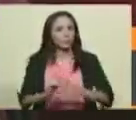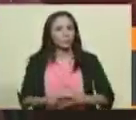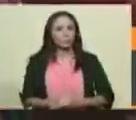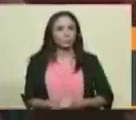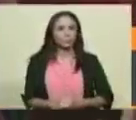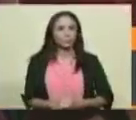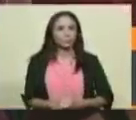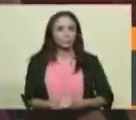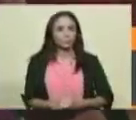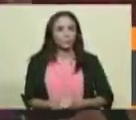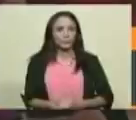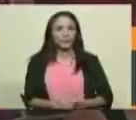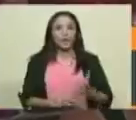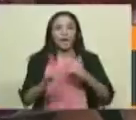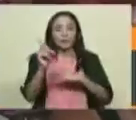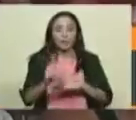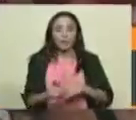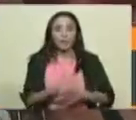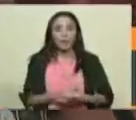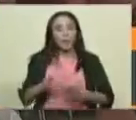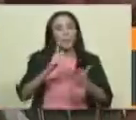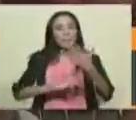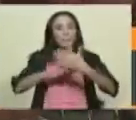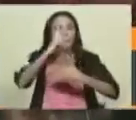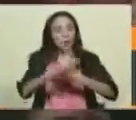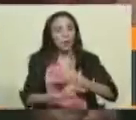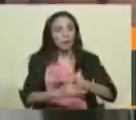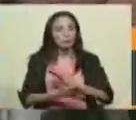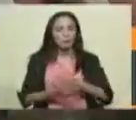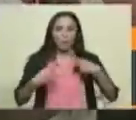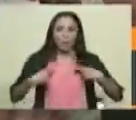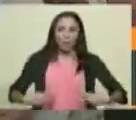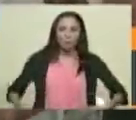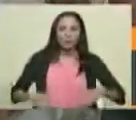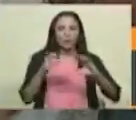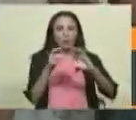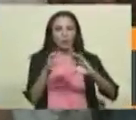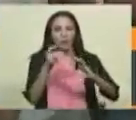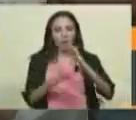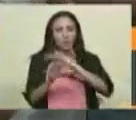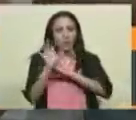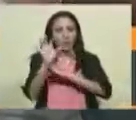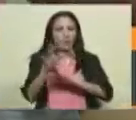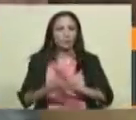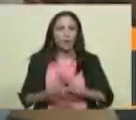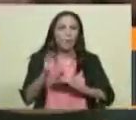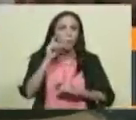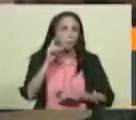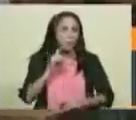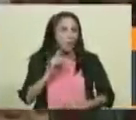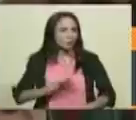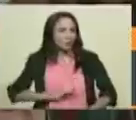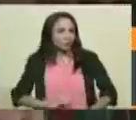fundador del plan Parto Humanizado y el carné de la patria para Parto Humanizado.